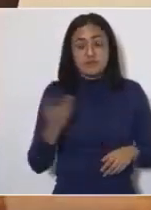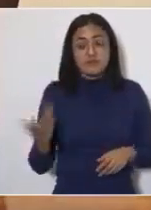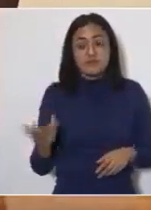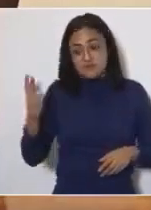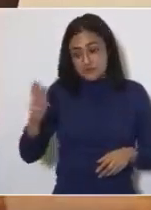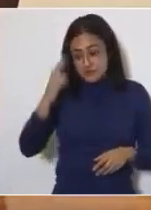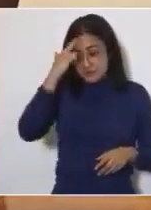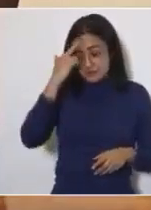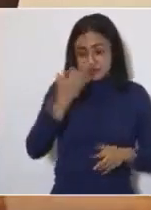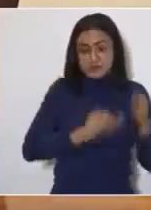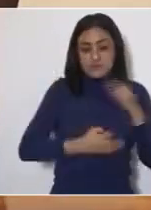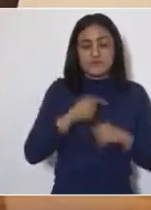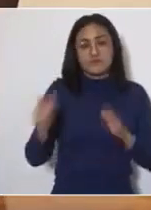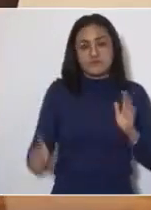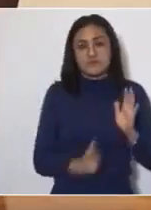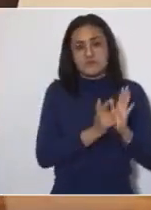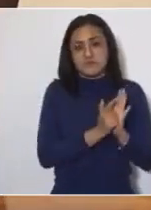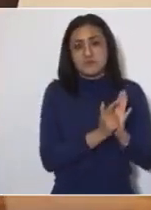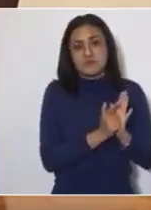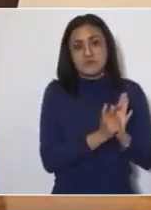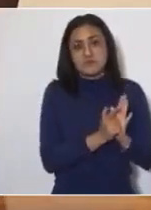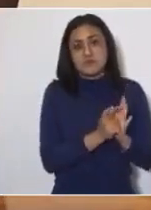recordar todos los contenidos de la ley que son los vigentes